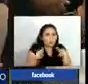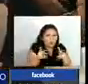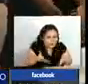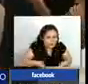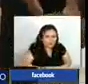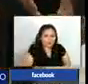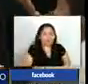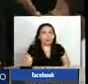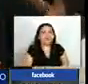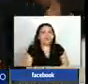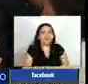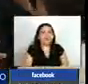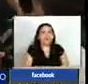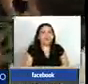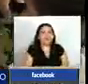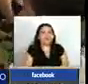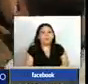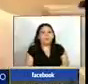años.